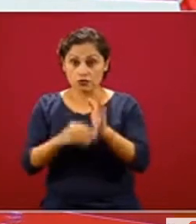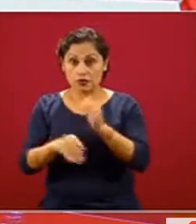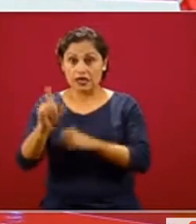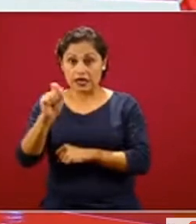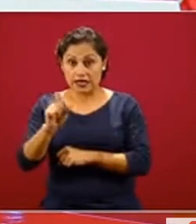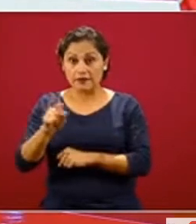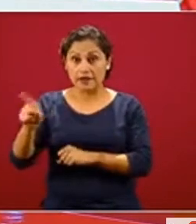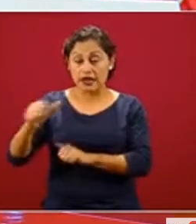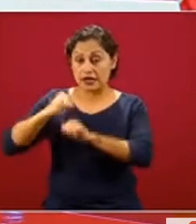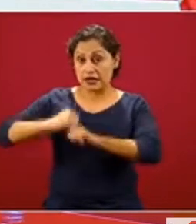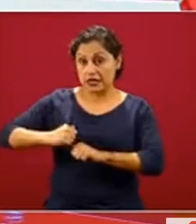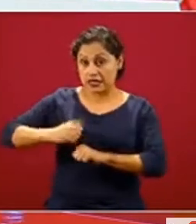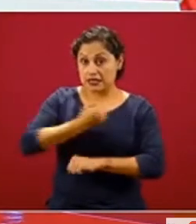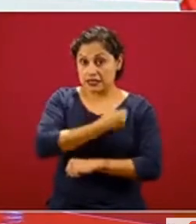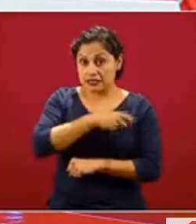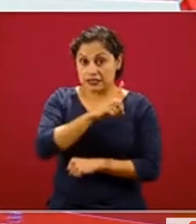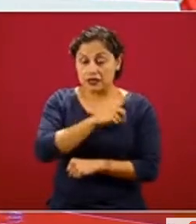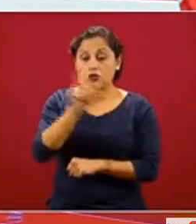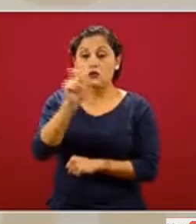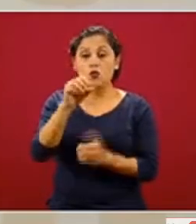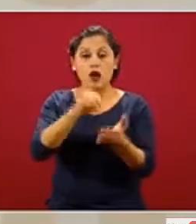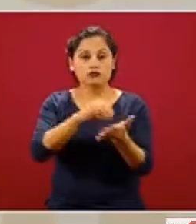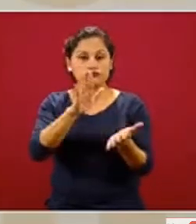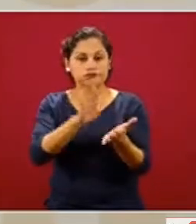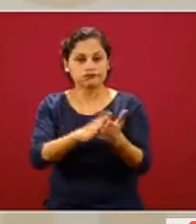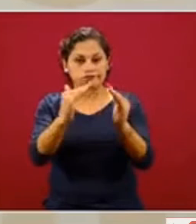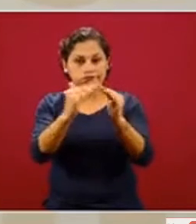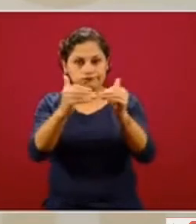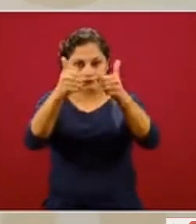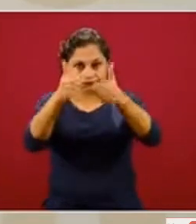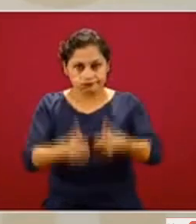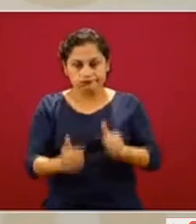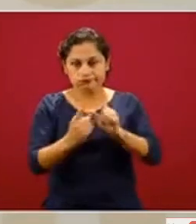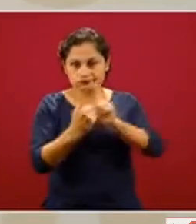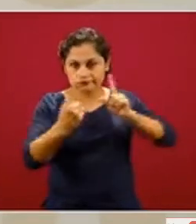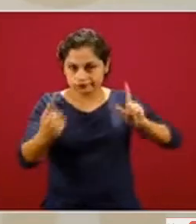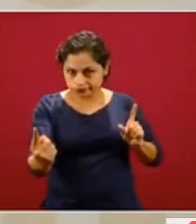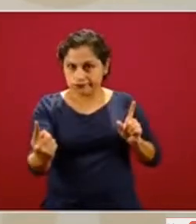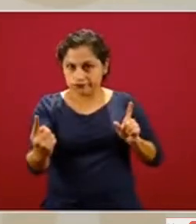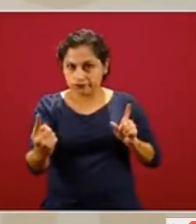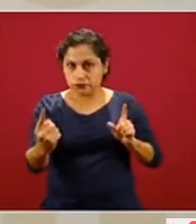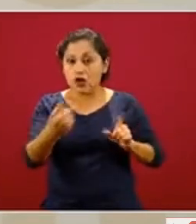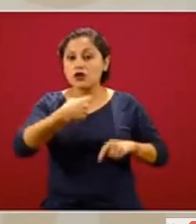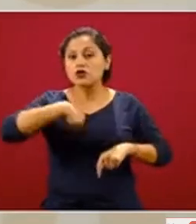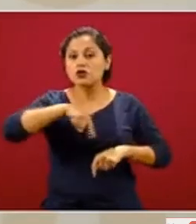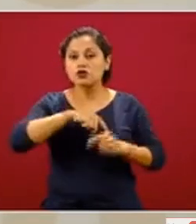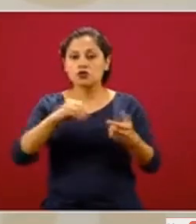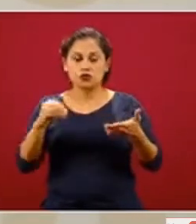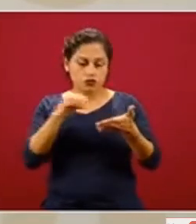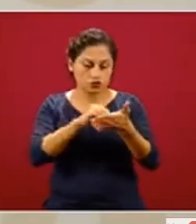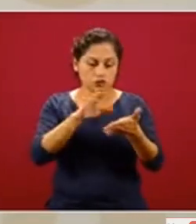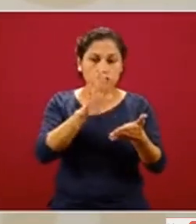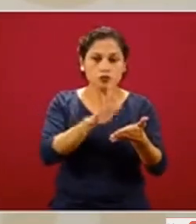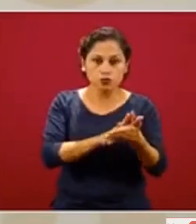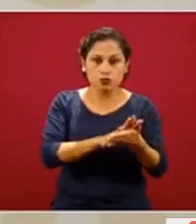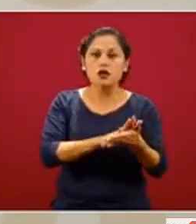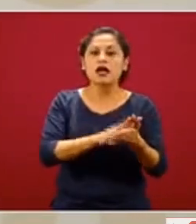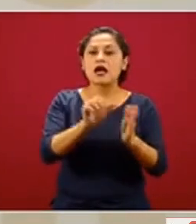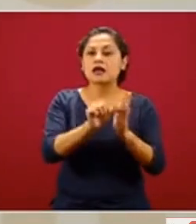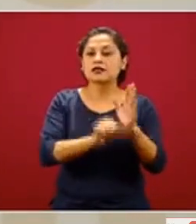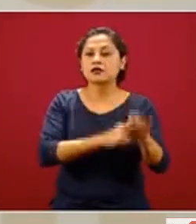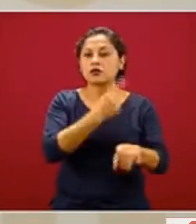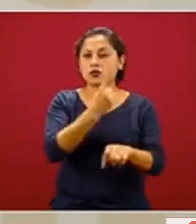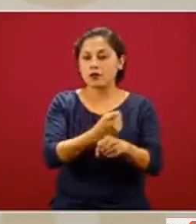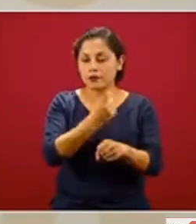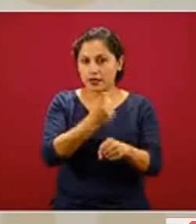estableció la Jornada Nacional de Sana Distancia, agregamos intencionalmente la fracción octava en el artículo primero, que